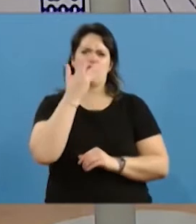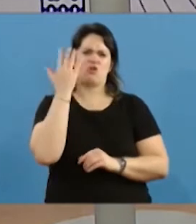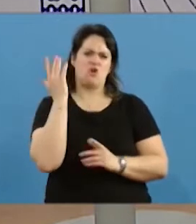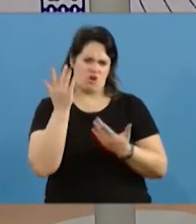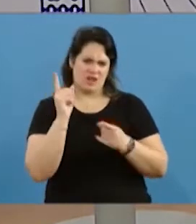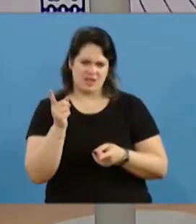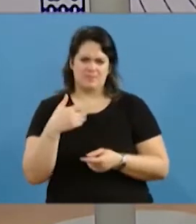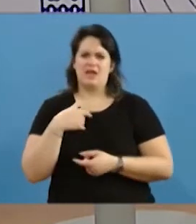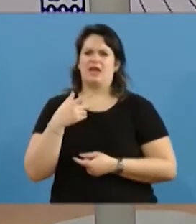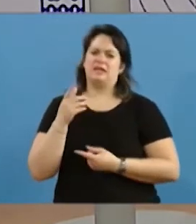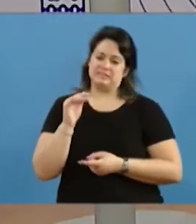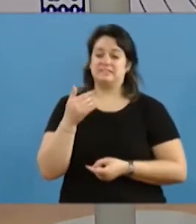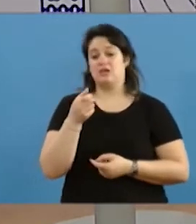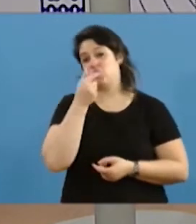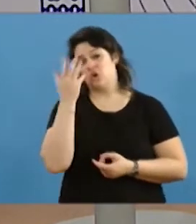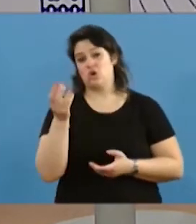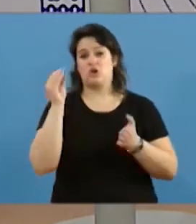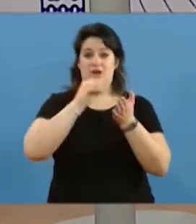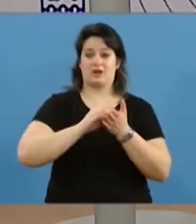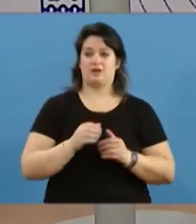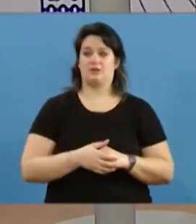colores. Puedo establecer...